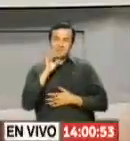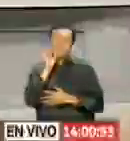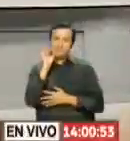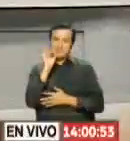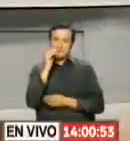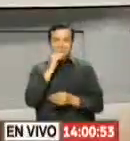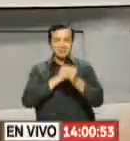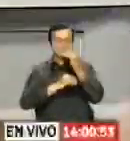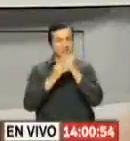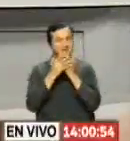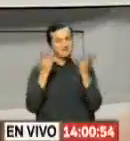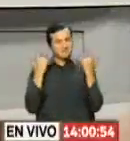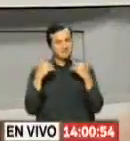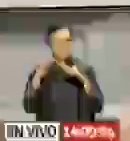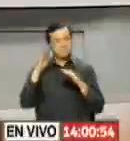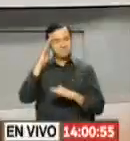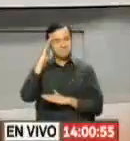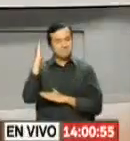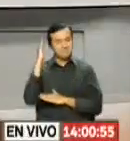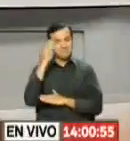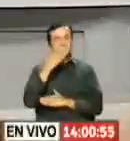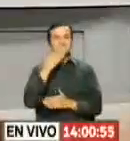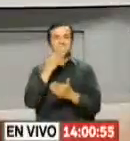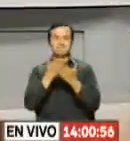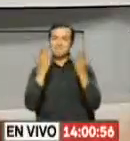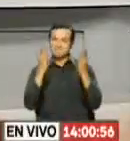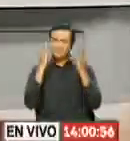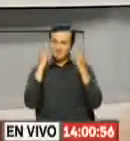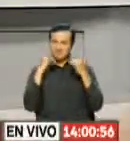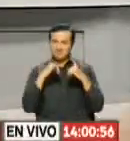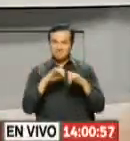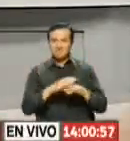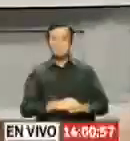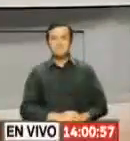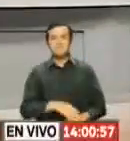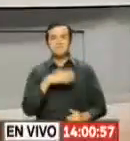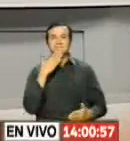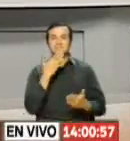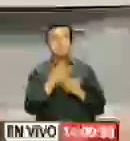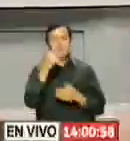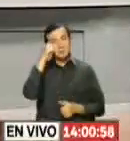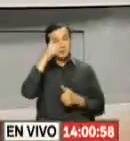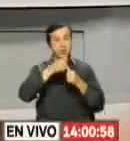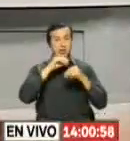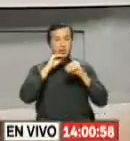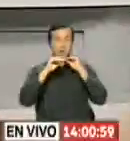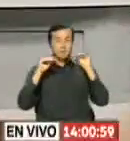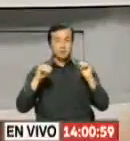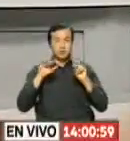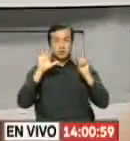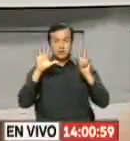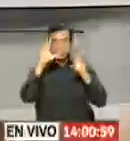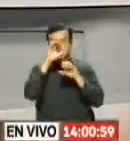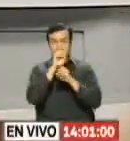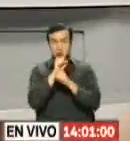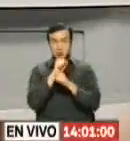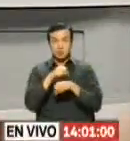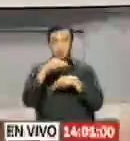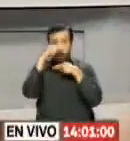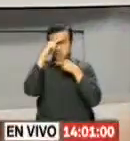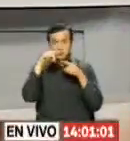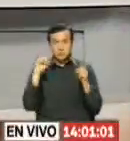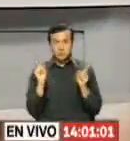riqueza gastronómica. Así es, aquí finalizamos. Muchísimas gracias a ustedes por acompañarnos. Gracias a todos. Recordarles, a las 19 horas tenemos el